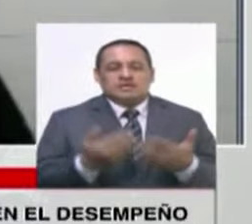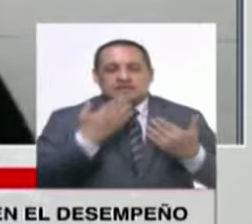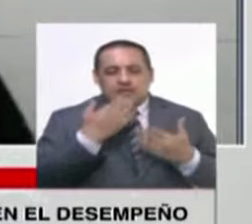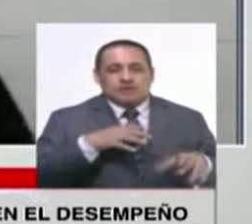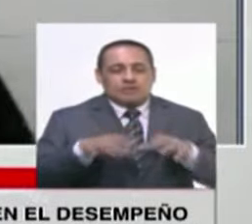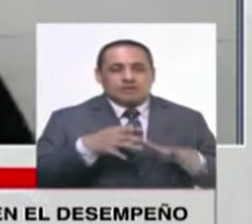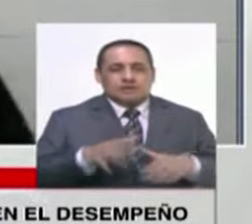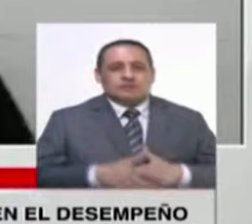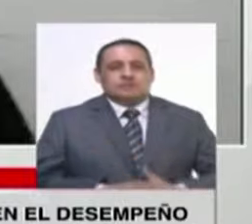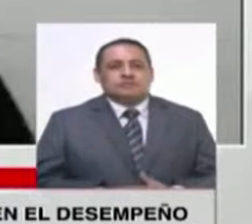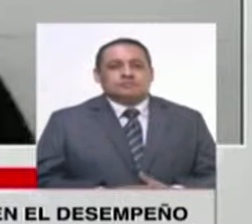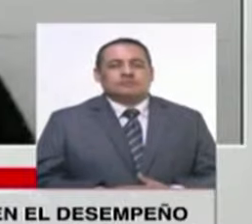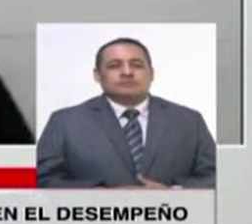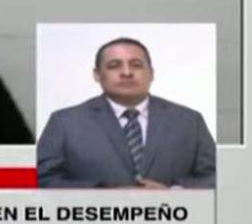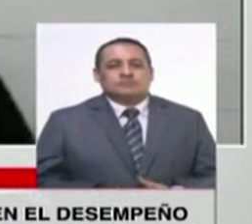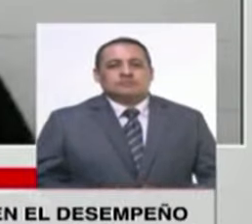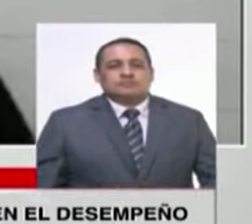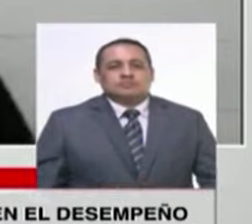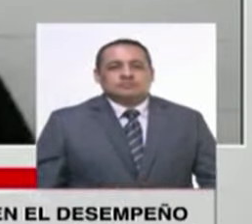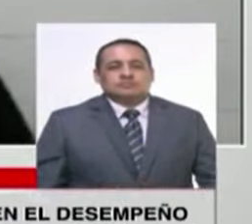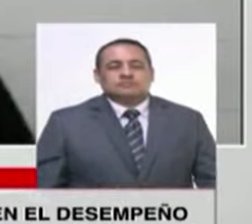haciendo?